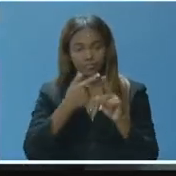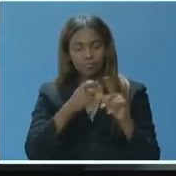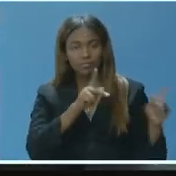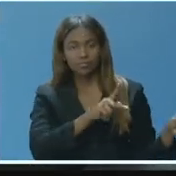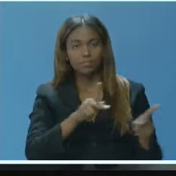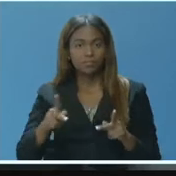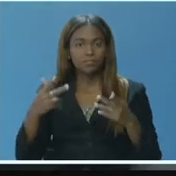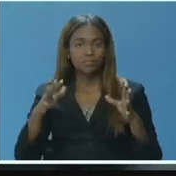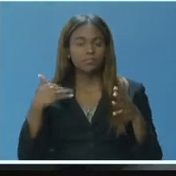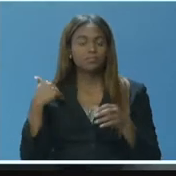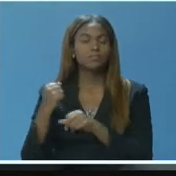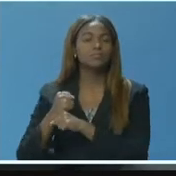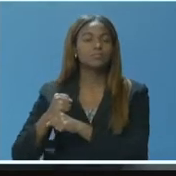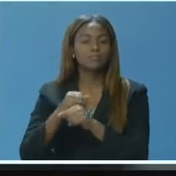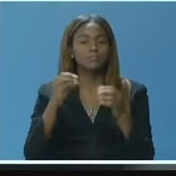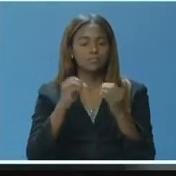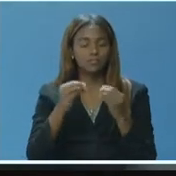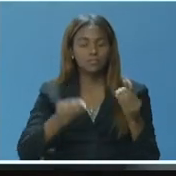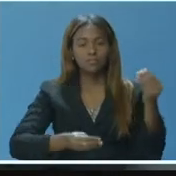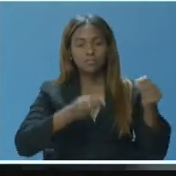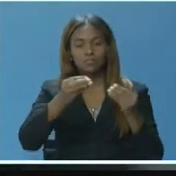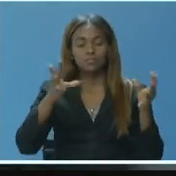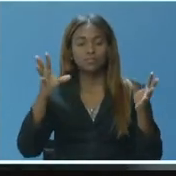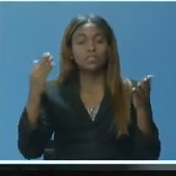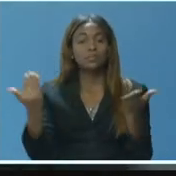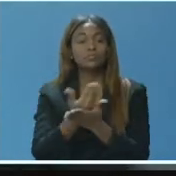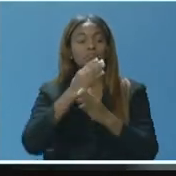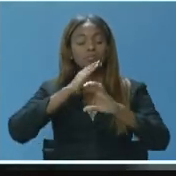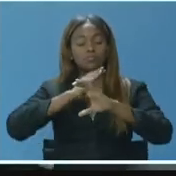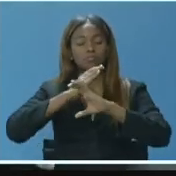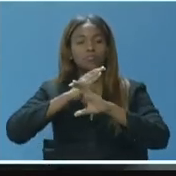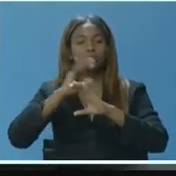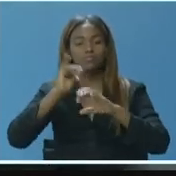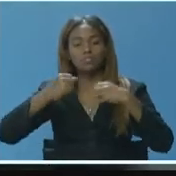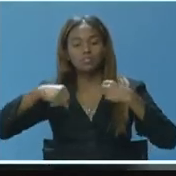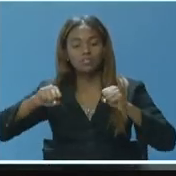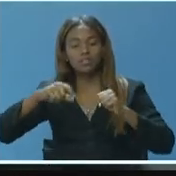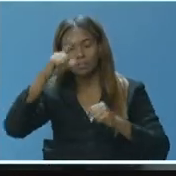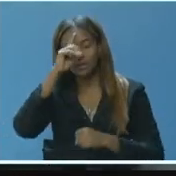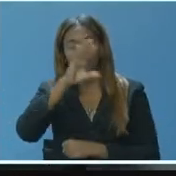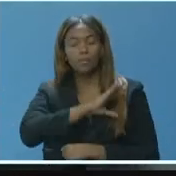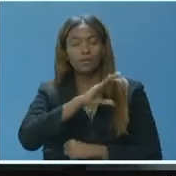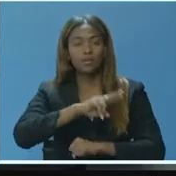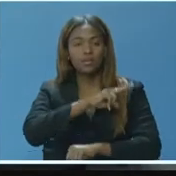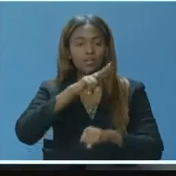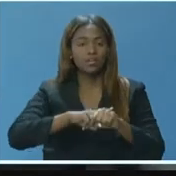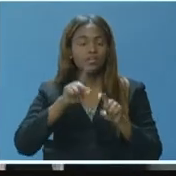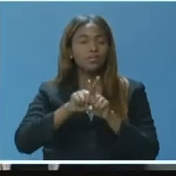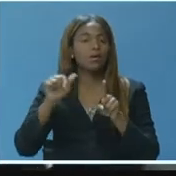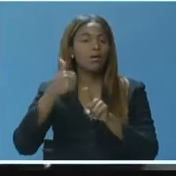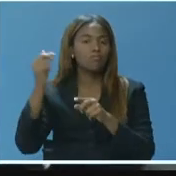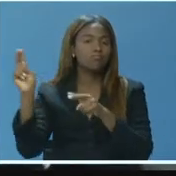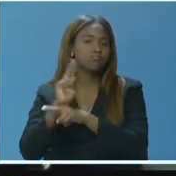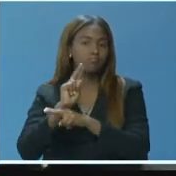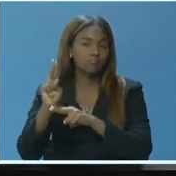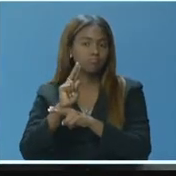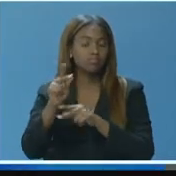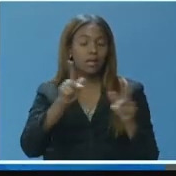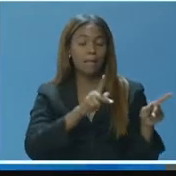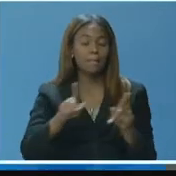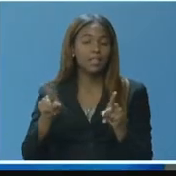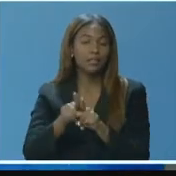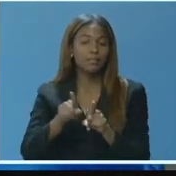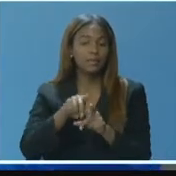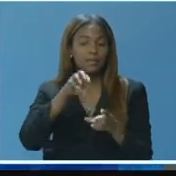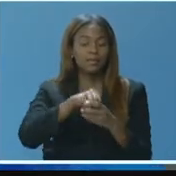ha reforzado la seguridad y se entregaron nuevas camionetas y motocicletas a la Policía Nacional, así como otras herramientas. El plan también